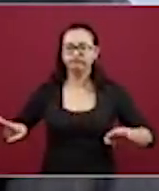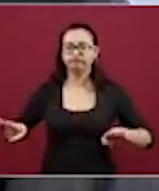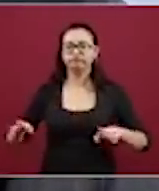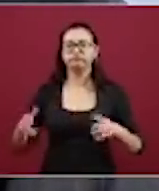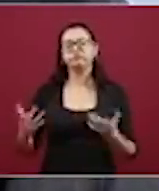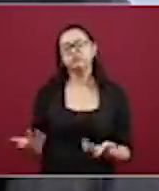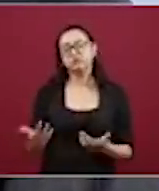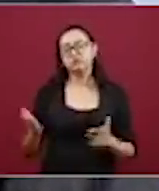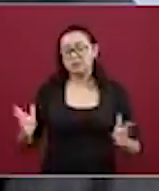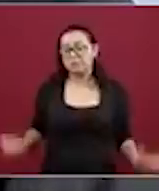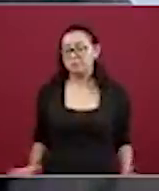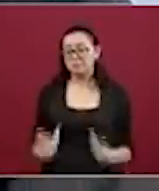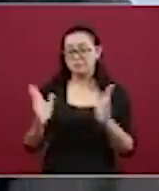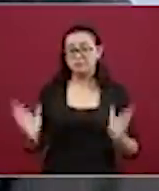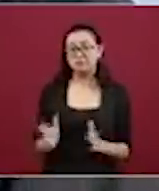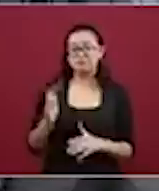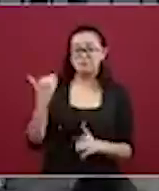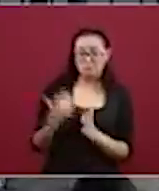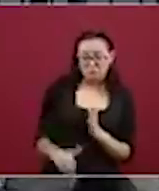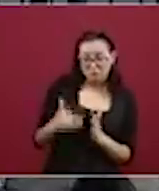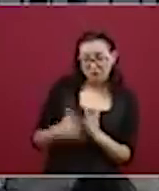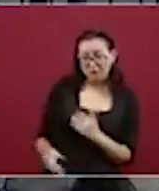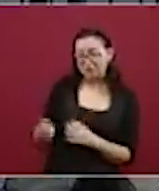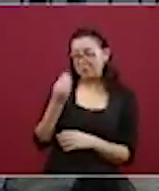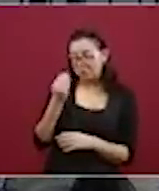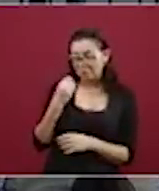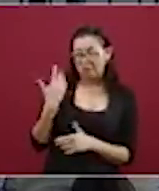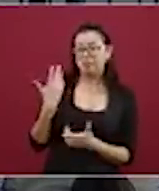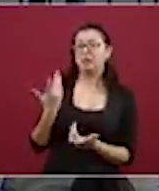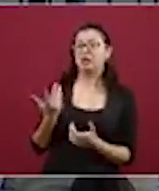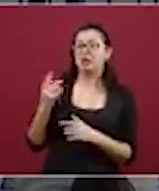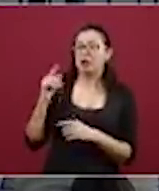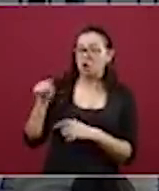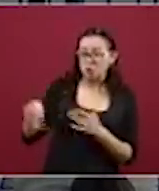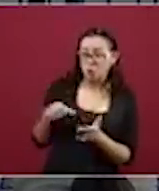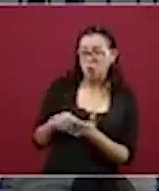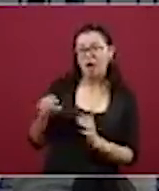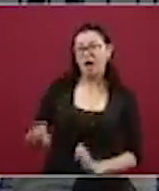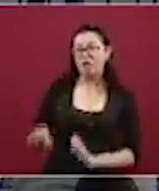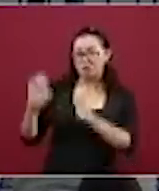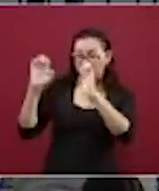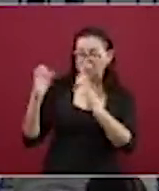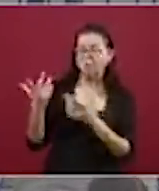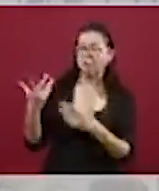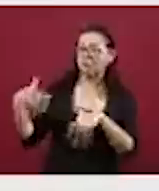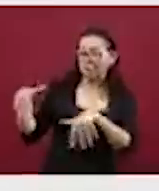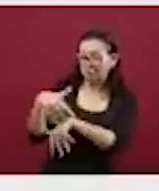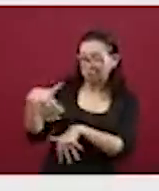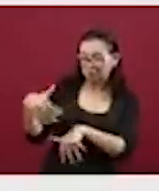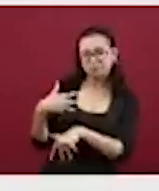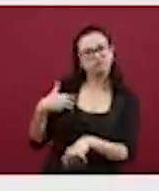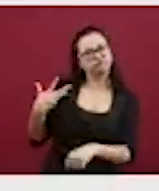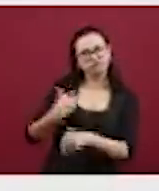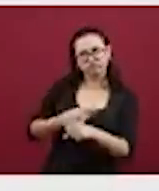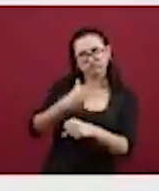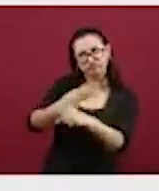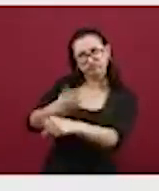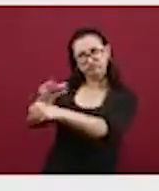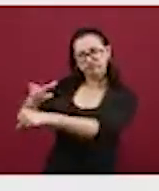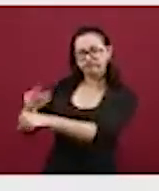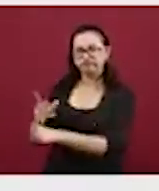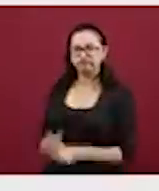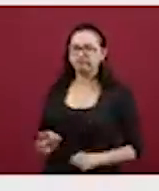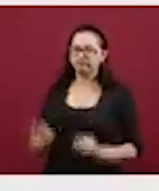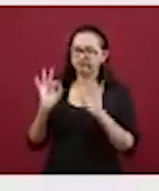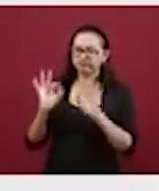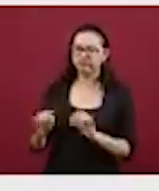carencias alimentarias, de infraestructura y su mantenimiento en zonas de alta marginación y becas para favorecer